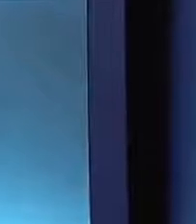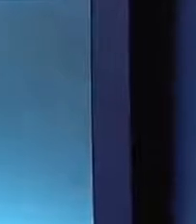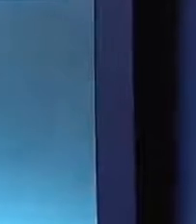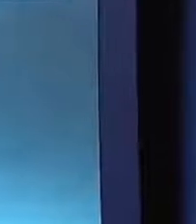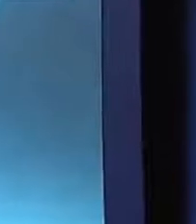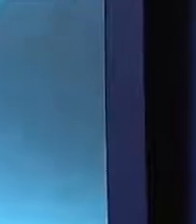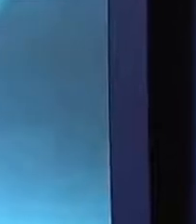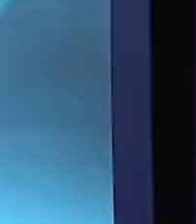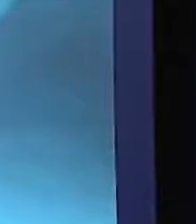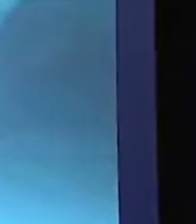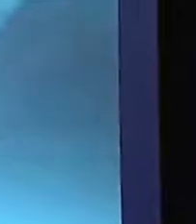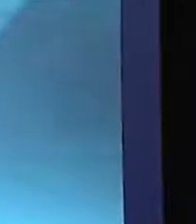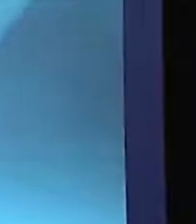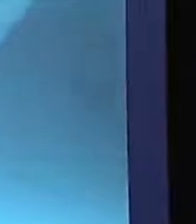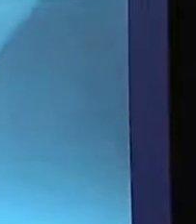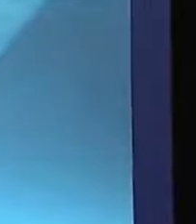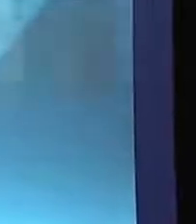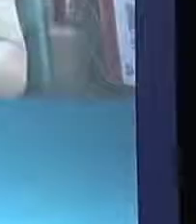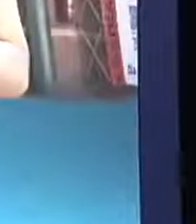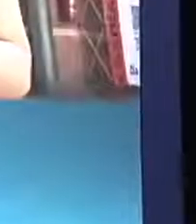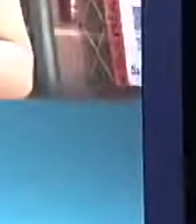Adelante, Laura, muy buenas tardes.